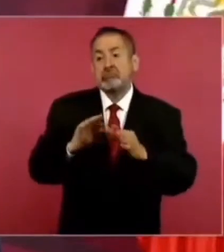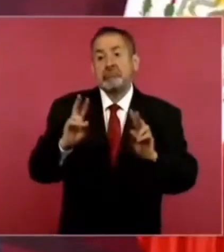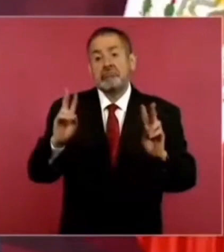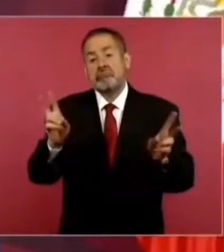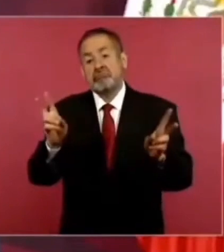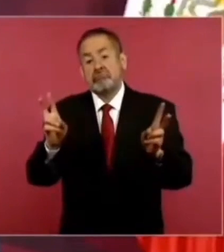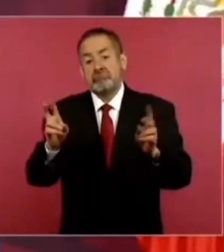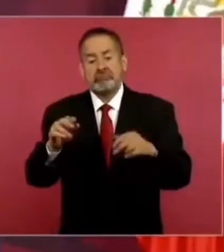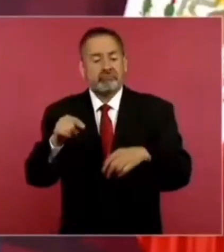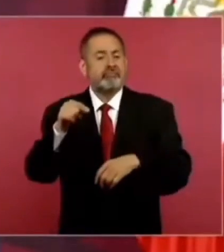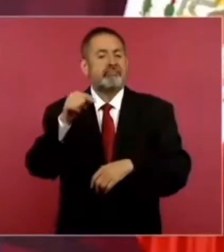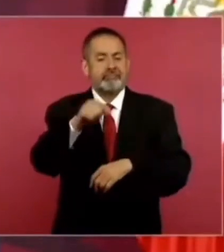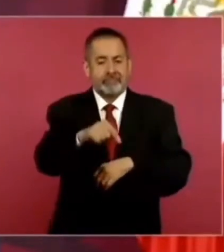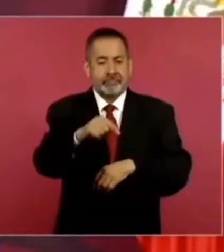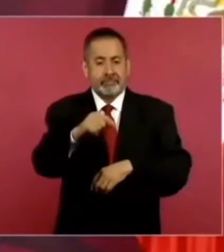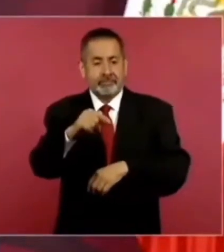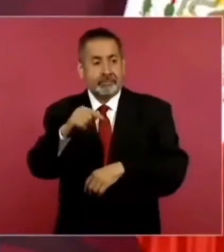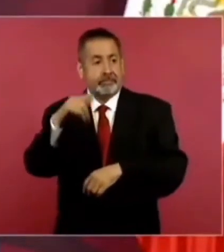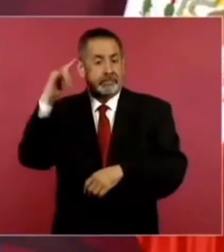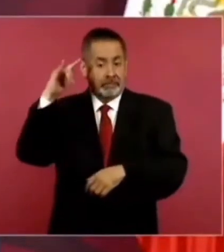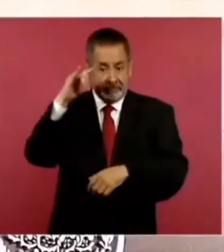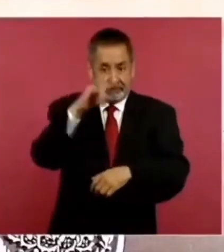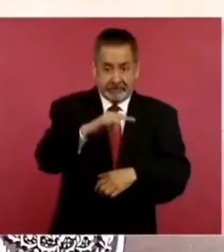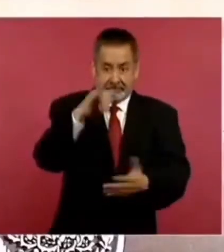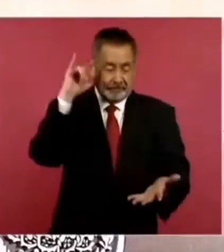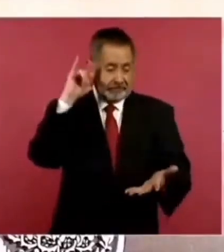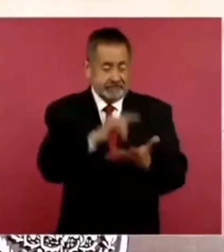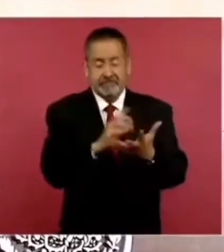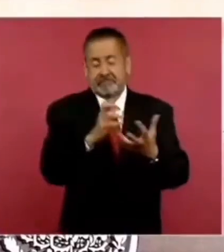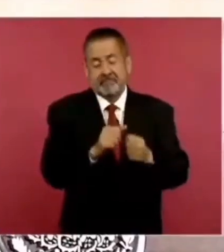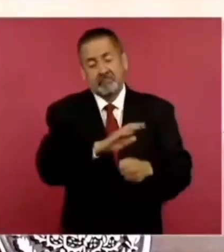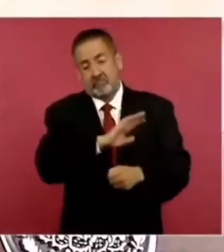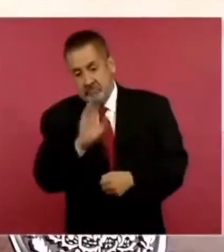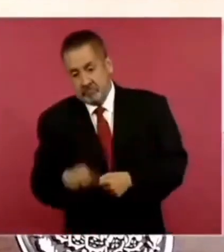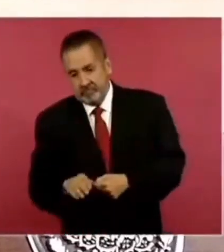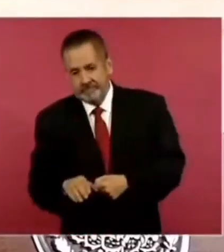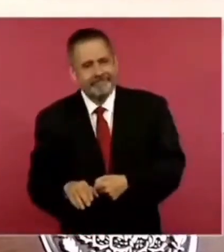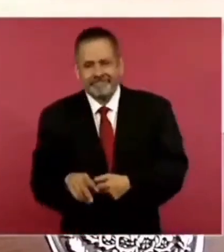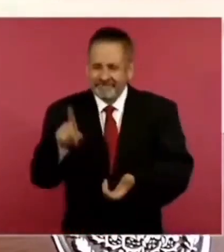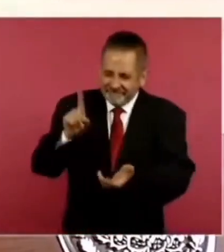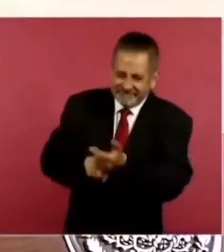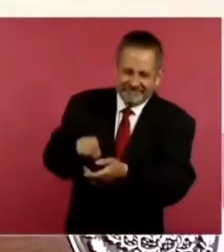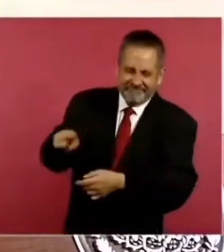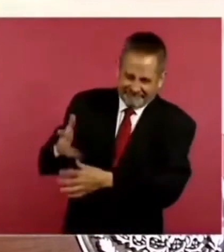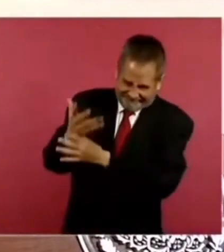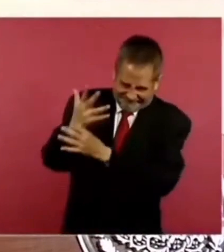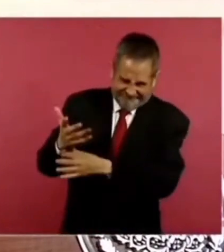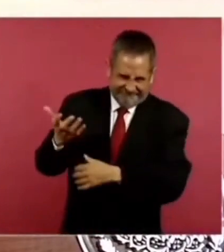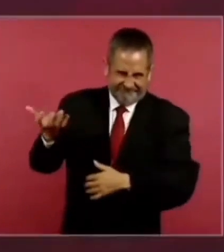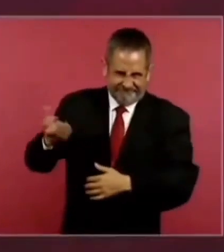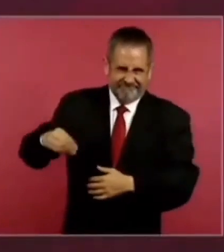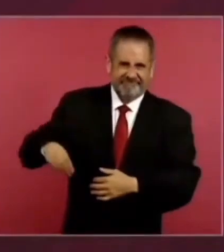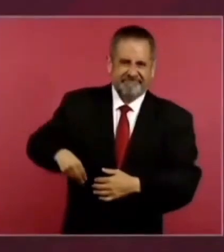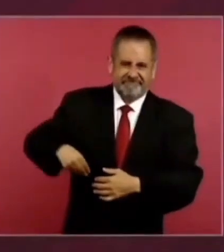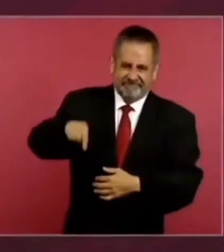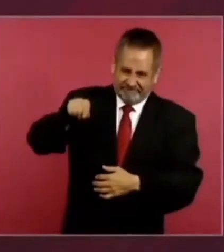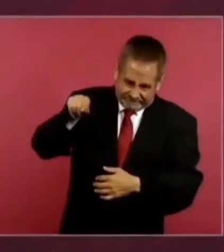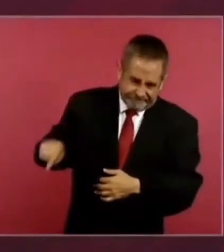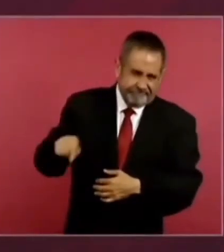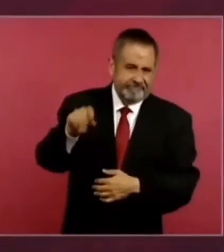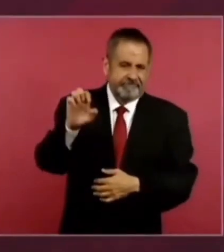donde explota el avión en el que iba Carlos Madrazo.